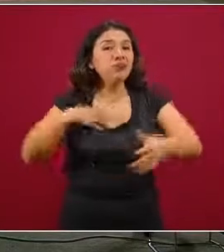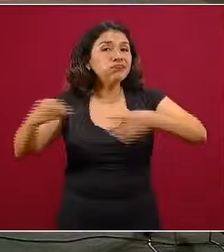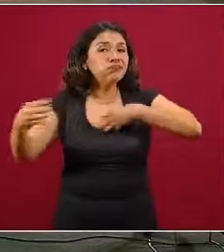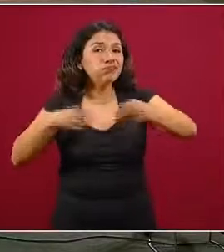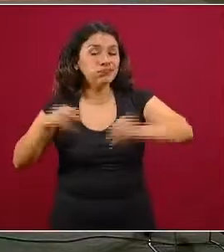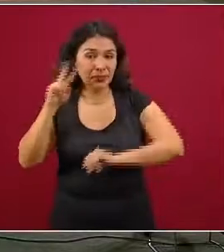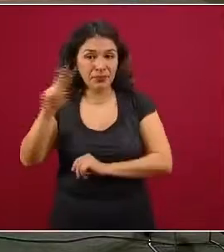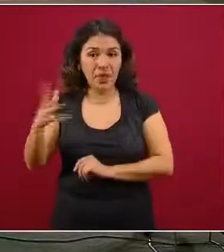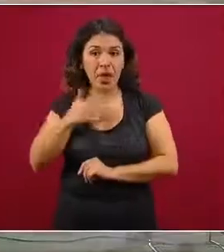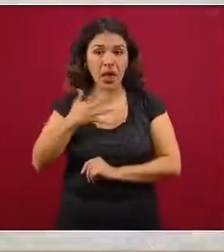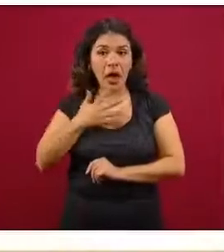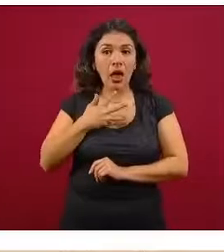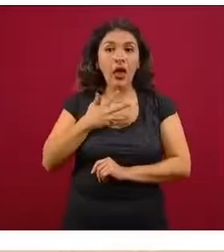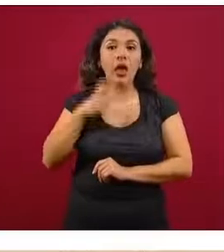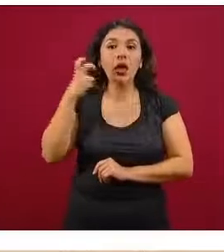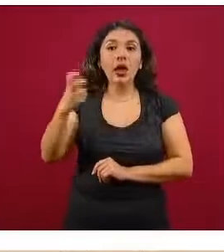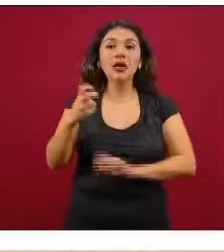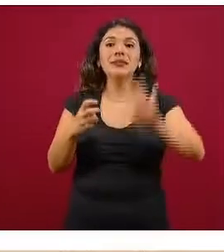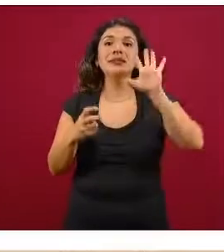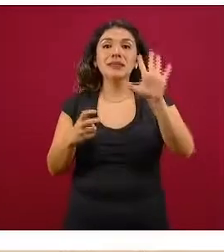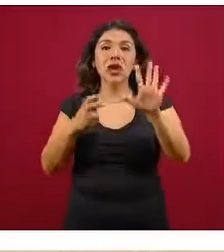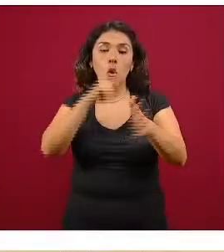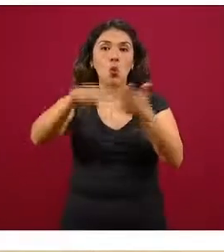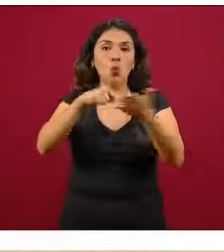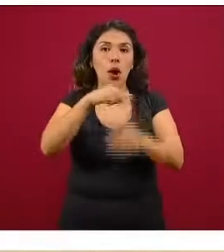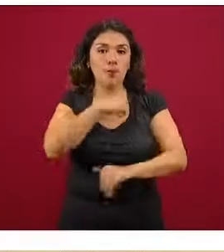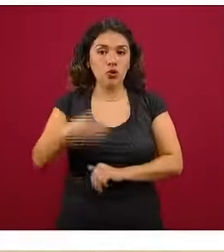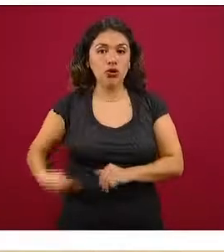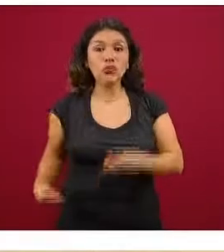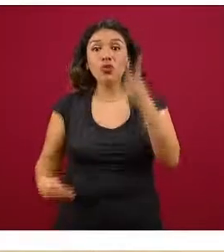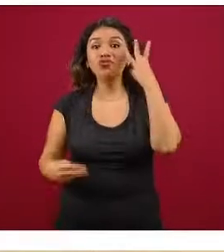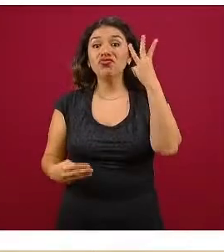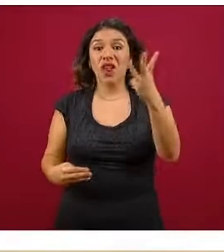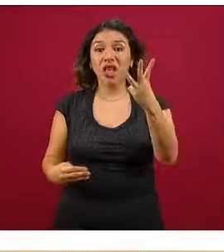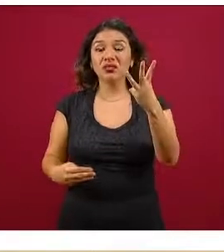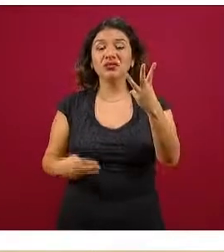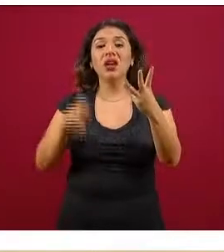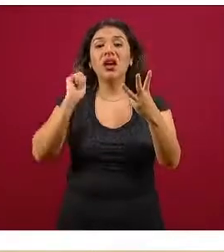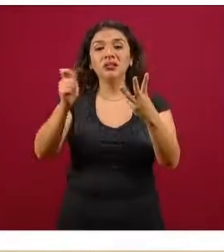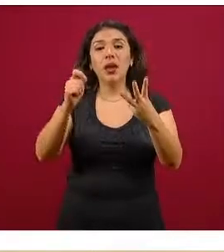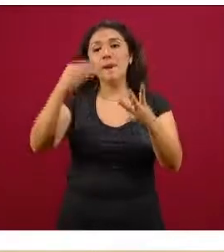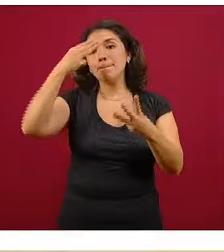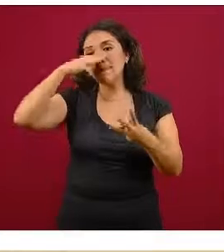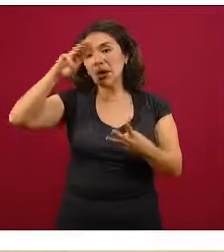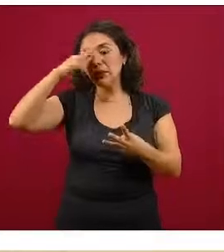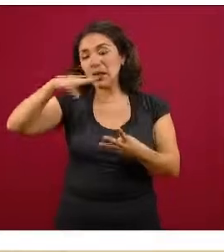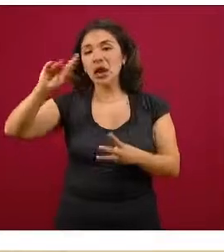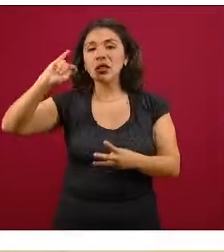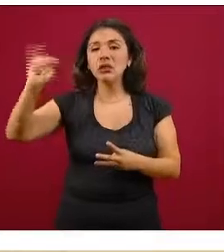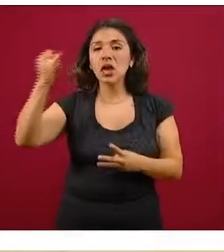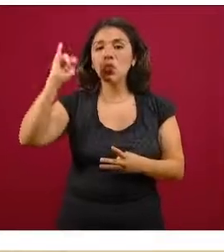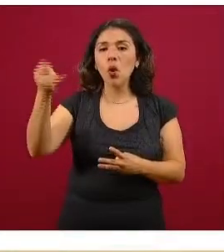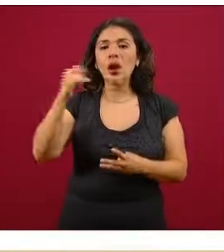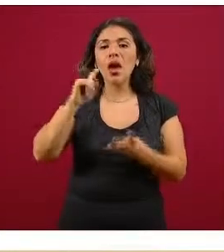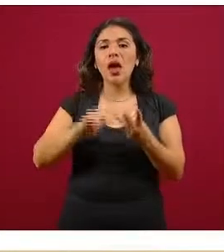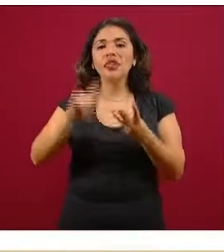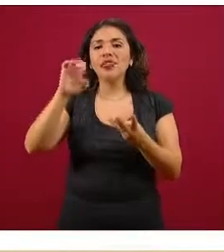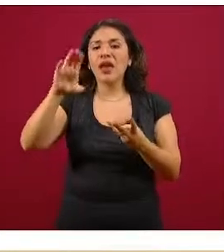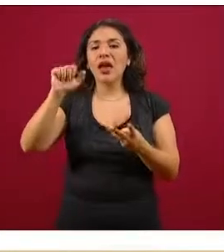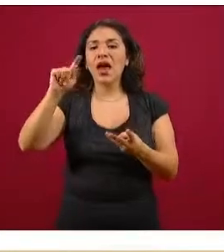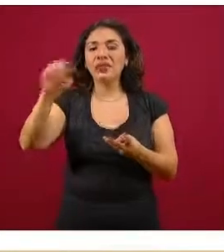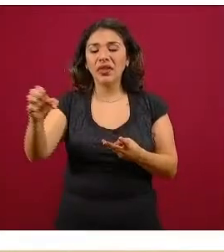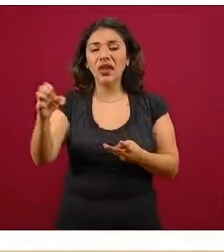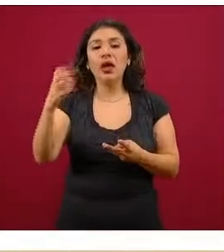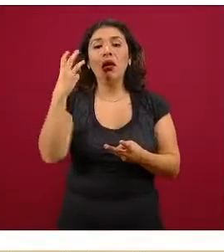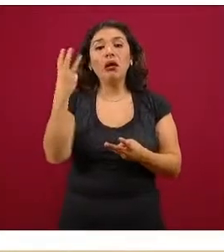están representados 5 municipios, 3 de ellos, que son Mexicali, Tijuana y Tecate, son los que inician